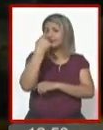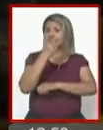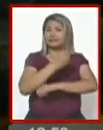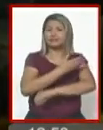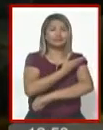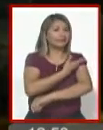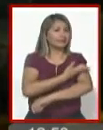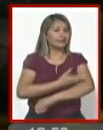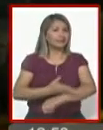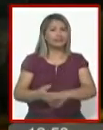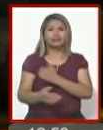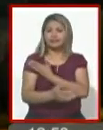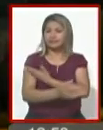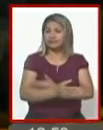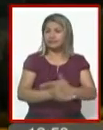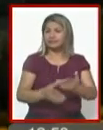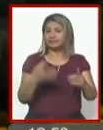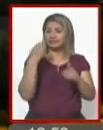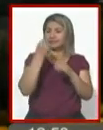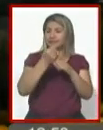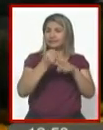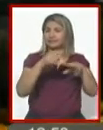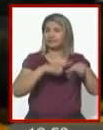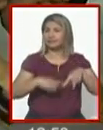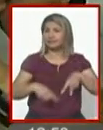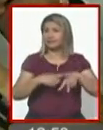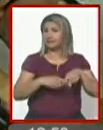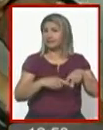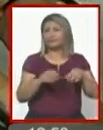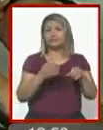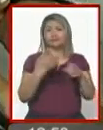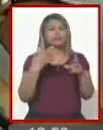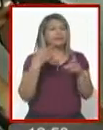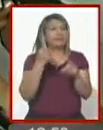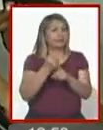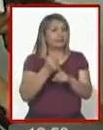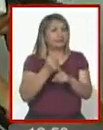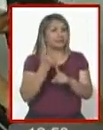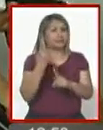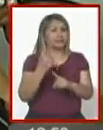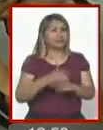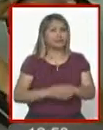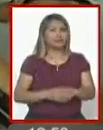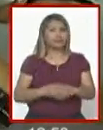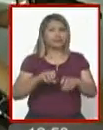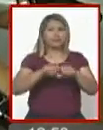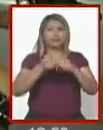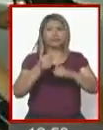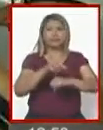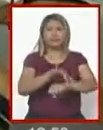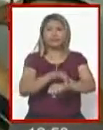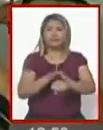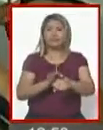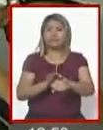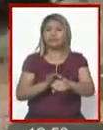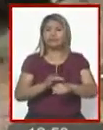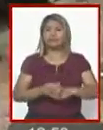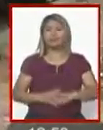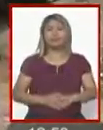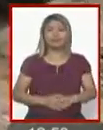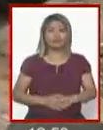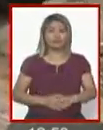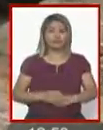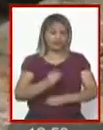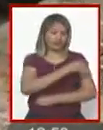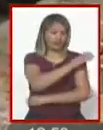superiores, golpes en muslo, más que todo contusiones. Uno de ellos con una luxación de muñeca que ya también se le ha hecho su tratamiento.